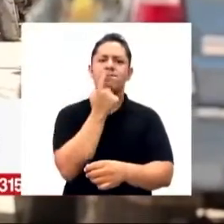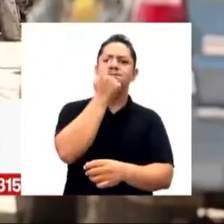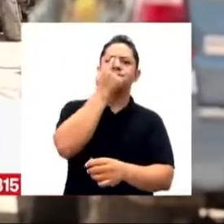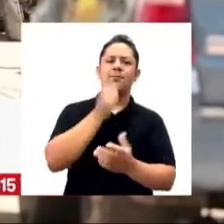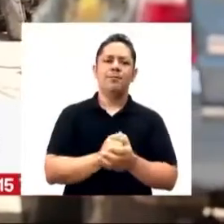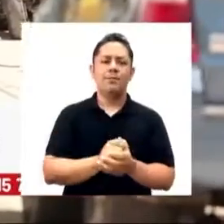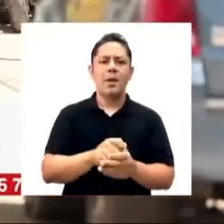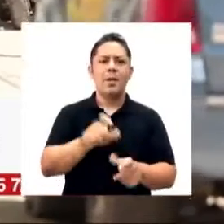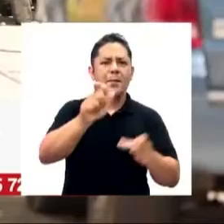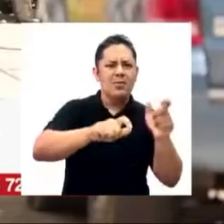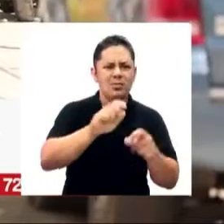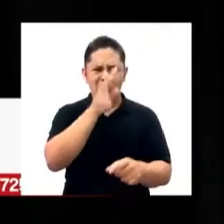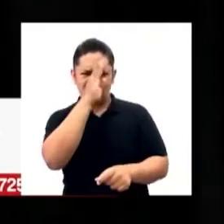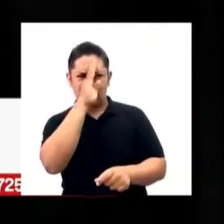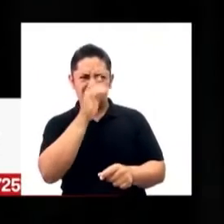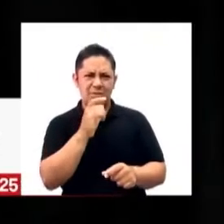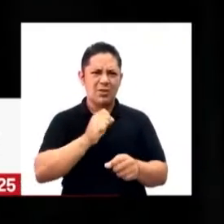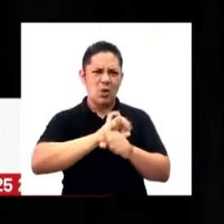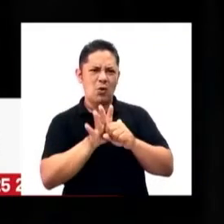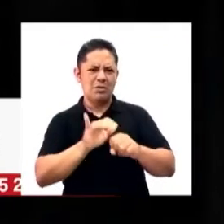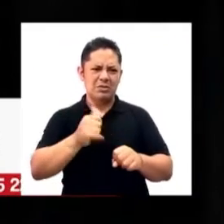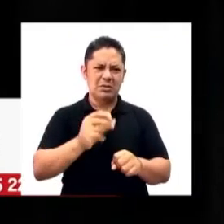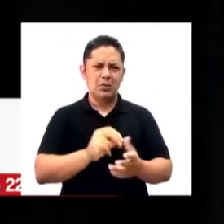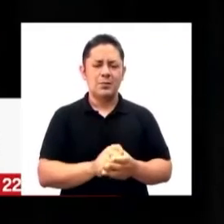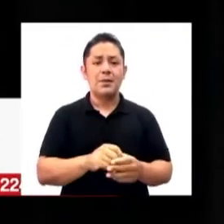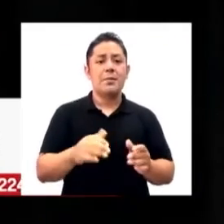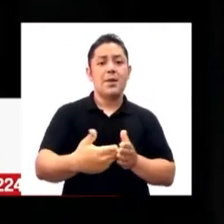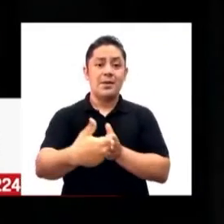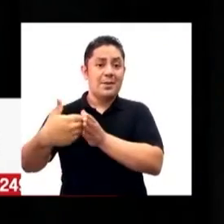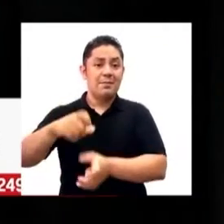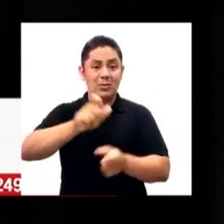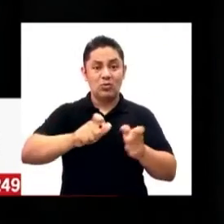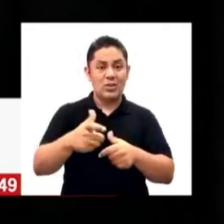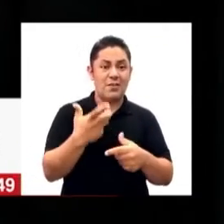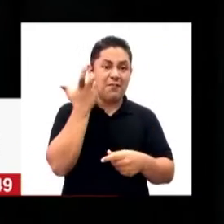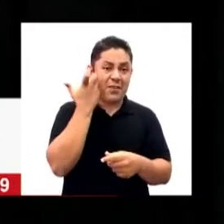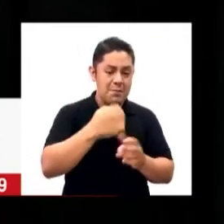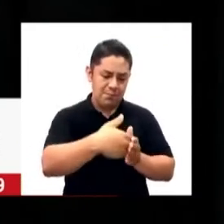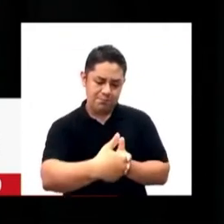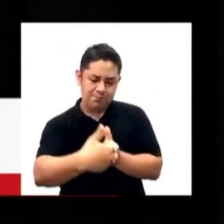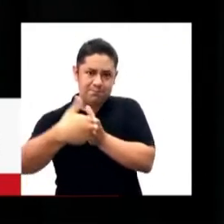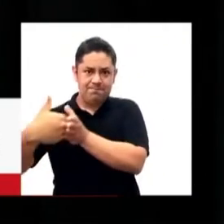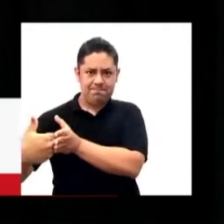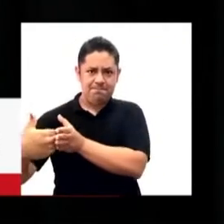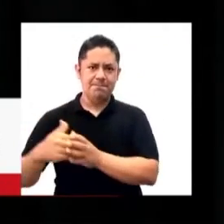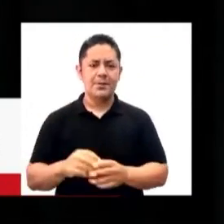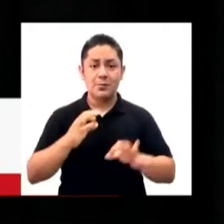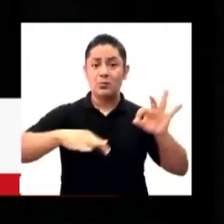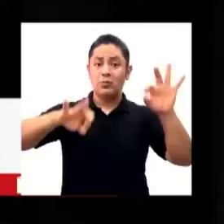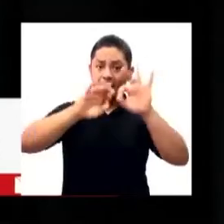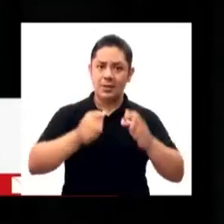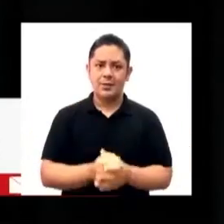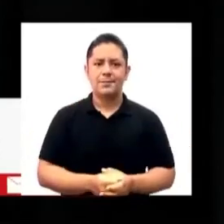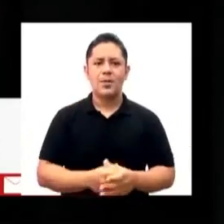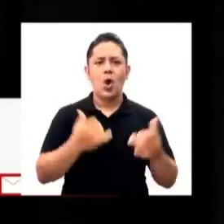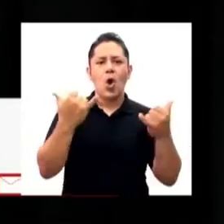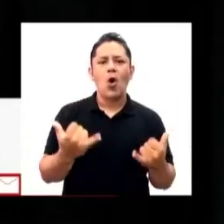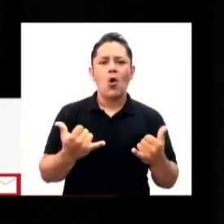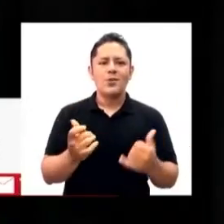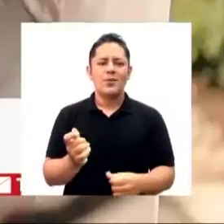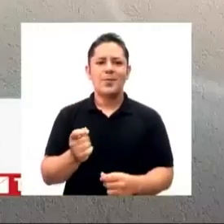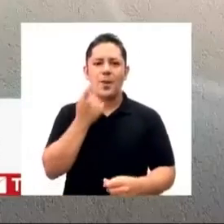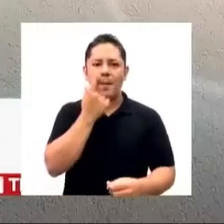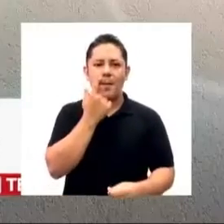pruebas diagnósticas, la trazabilidad de los casos sospechosos y confirmados, y el aislamiento sostenible de las personas afectadas